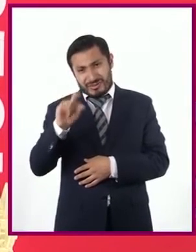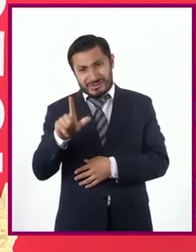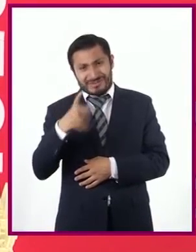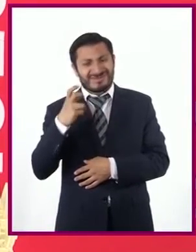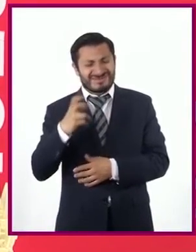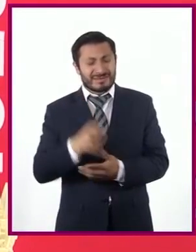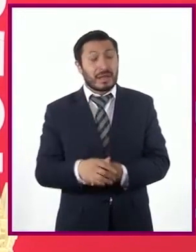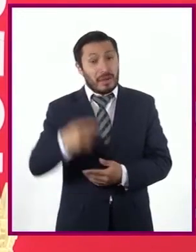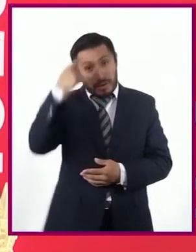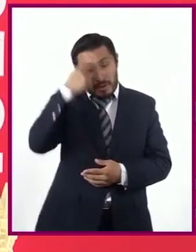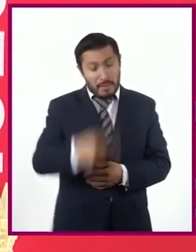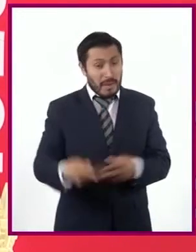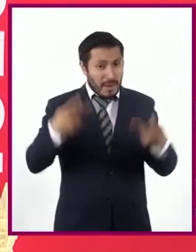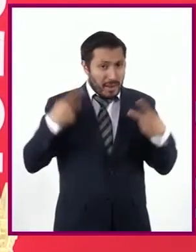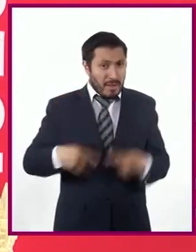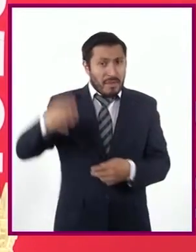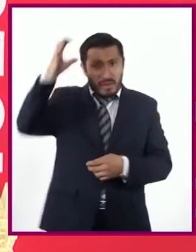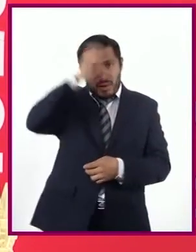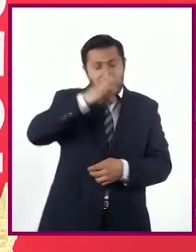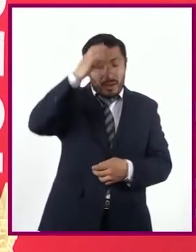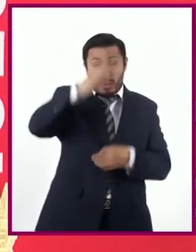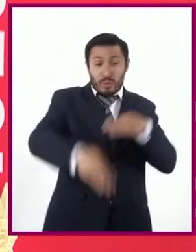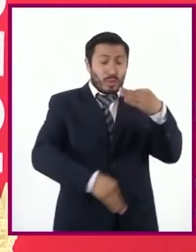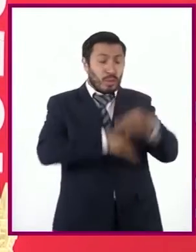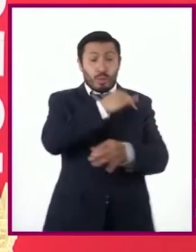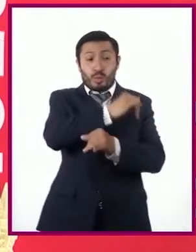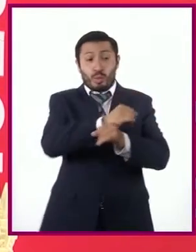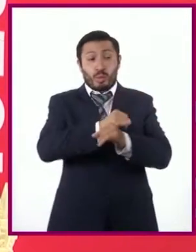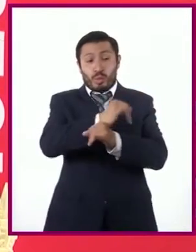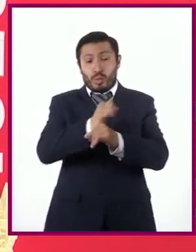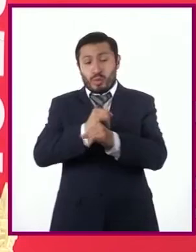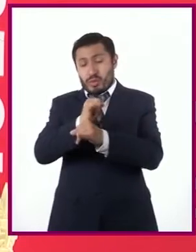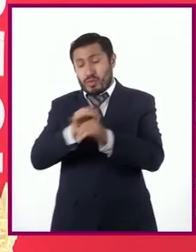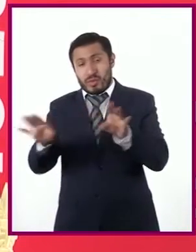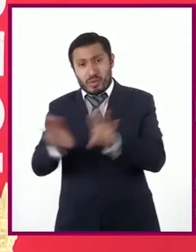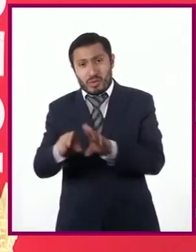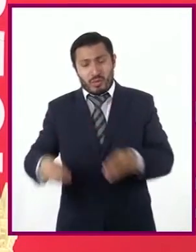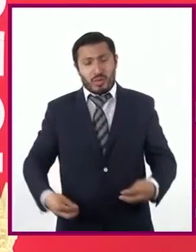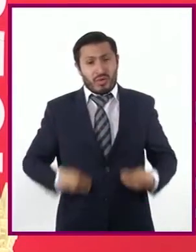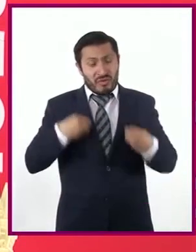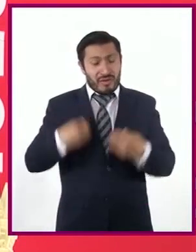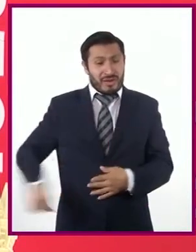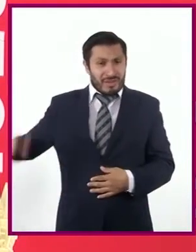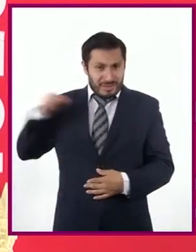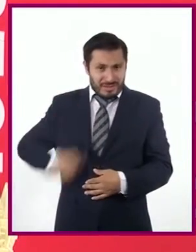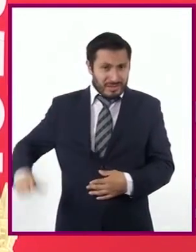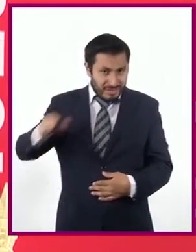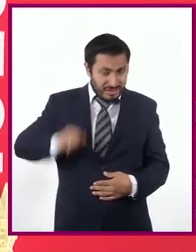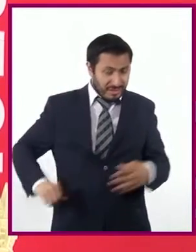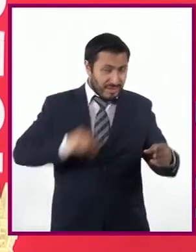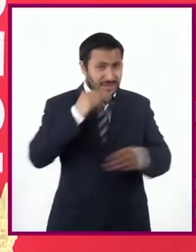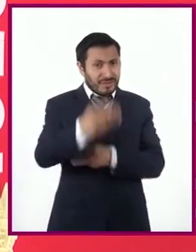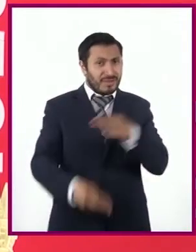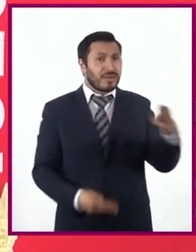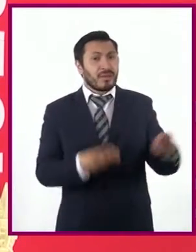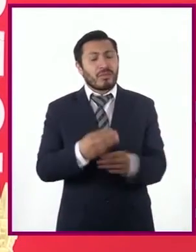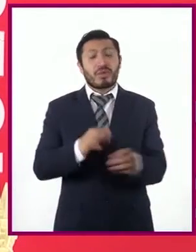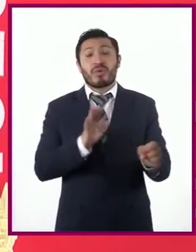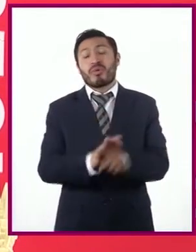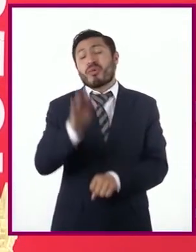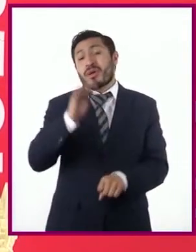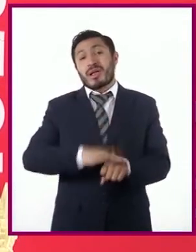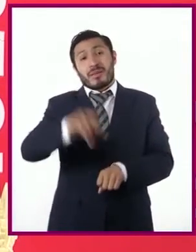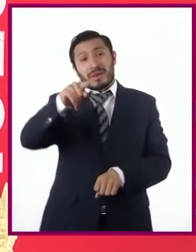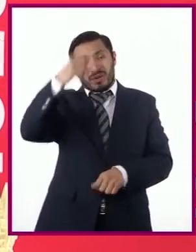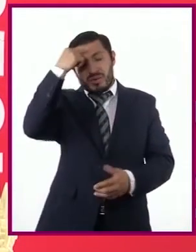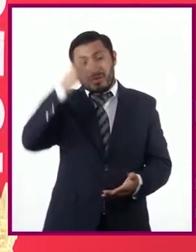un científico, todo sirve para averiguar cómo fue la vida en el planeta, antes de nosotros. ¿Qué más se les ocurre que pueda